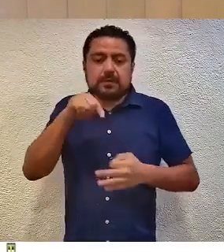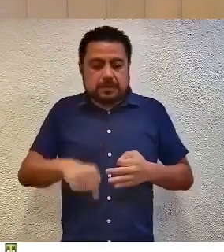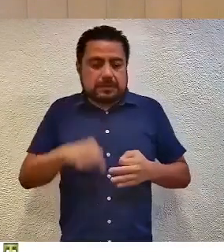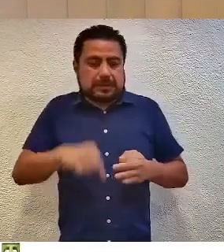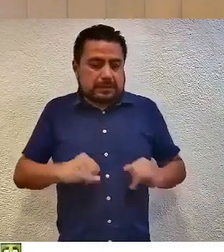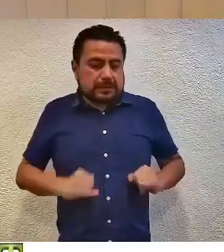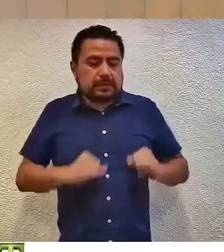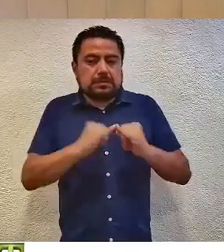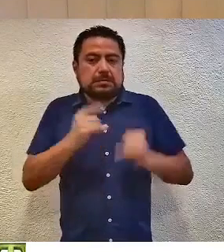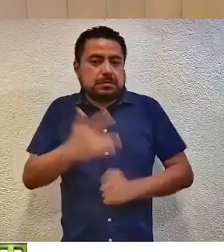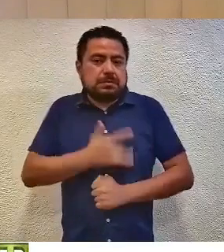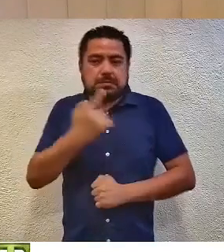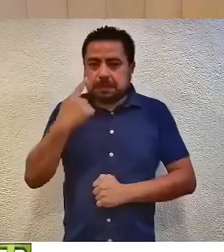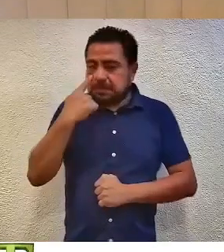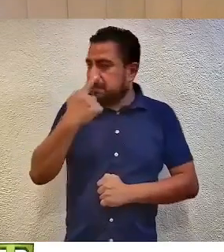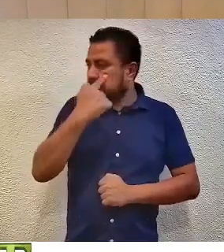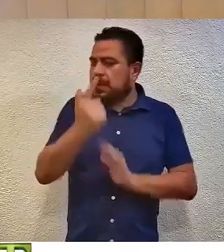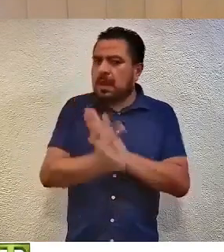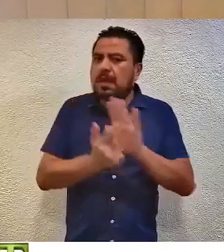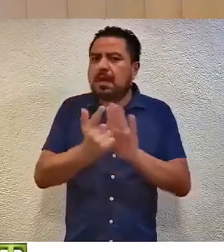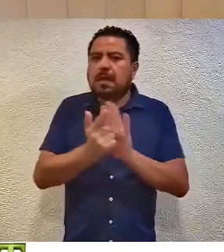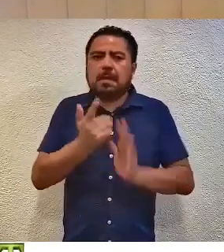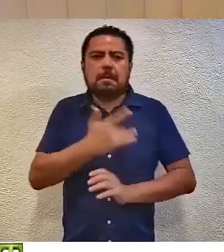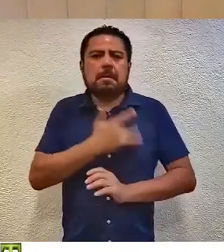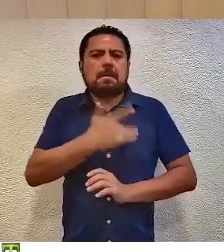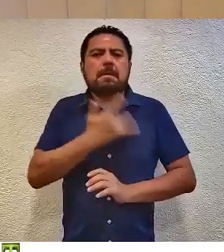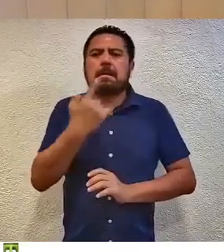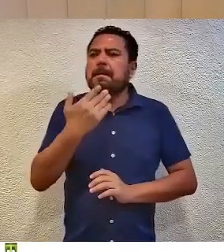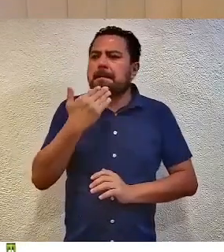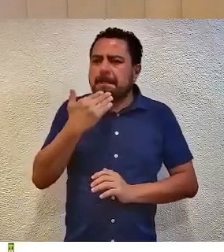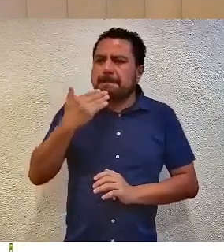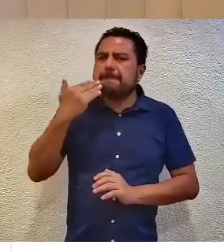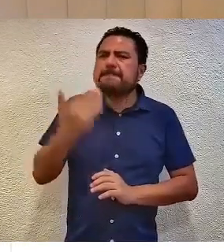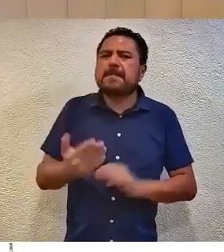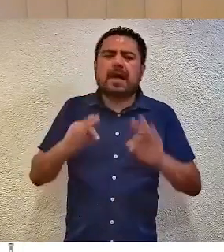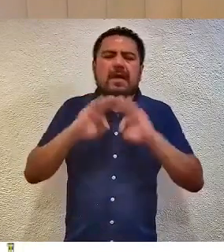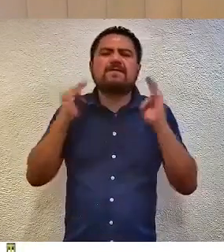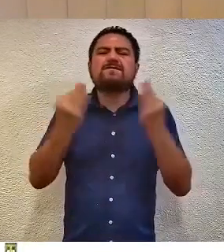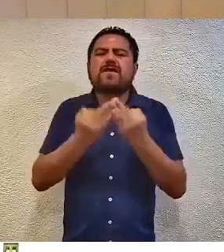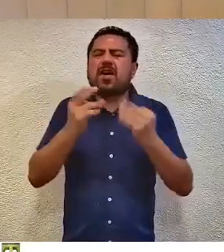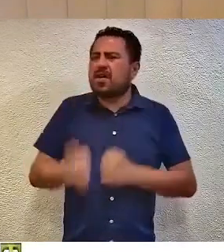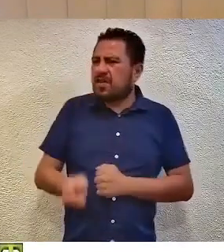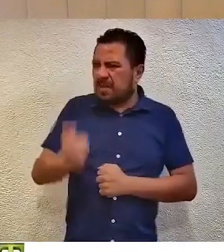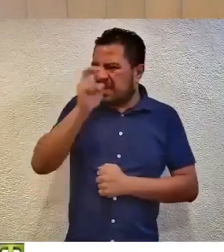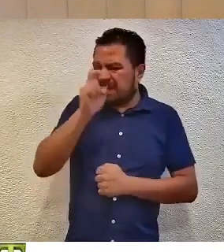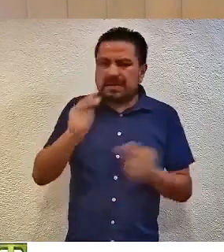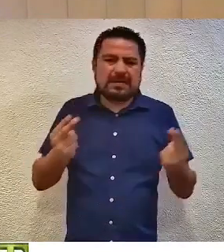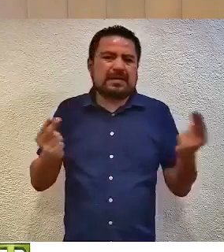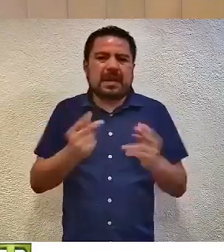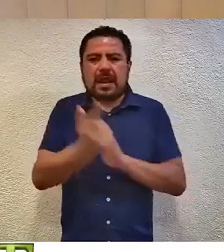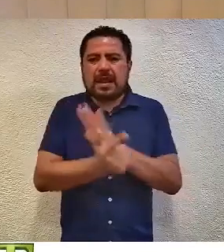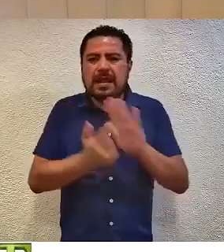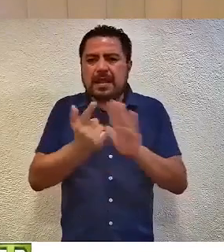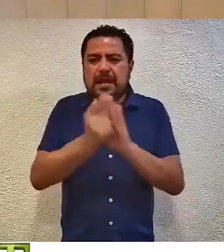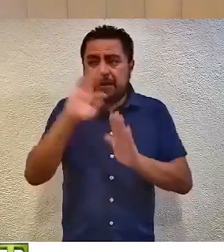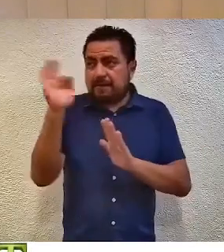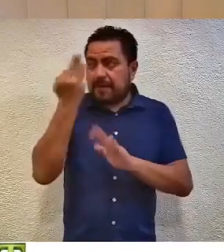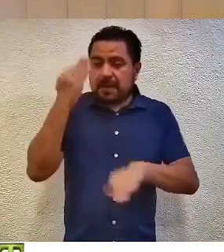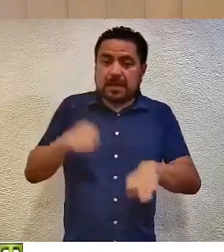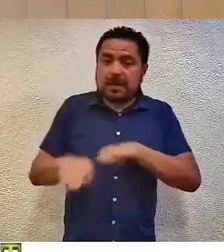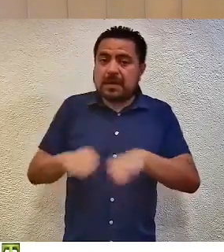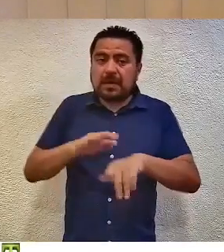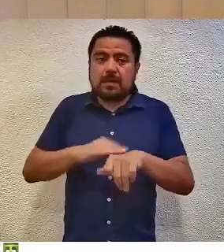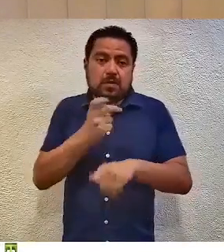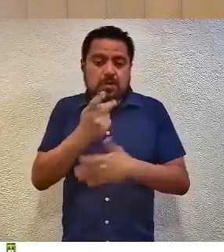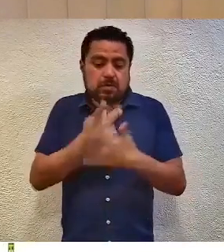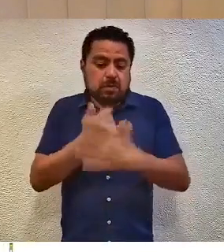jurisdiccional estima que se encuentran legalmente satisfechas las formalidades y exigencias requeridas por la Ley Federal del Trabajo, por lo que en el proyecto